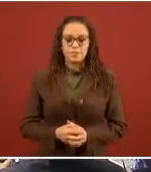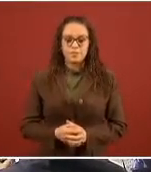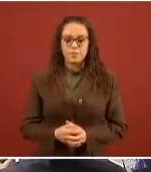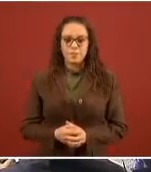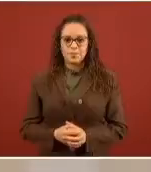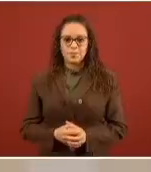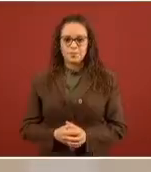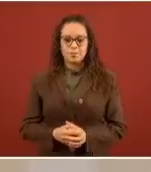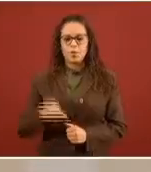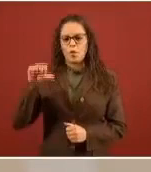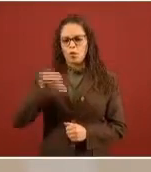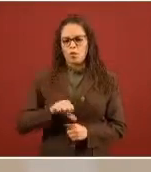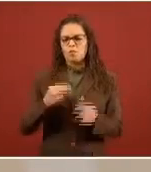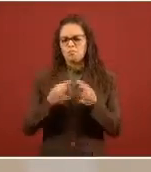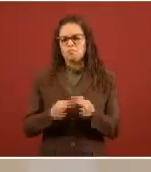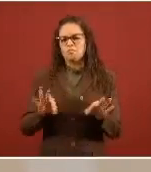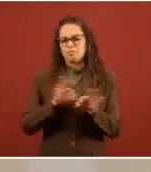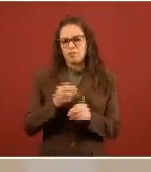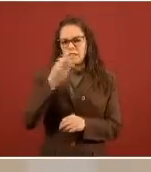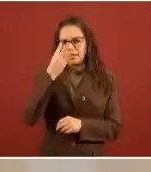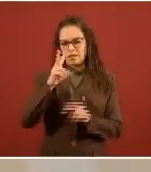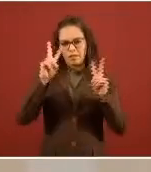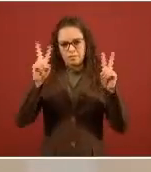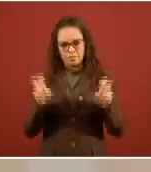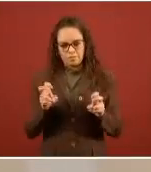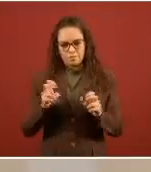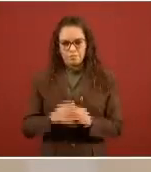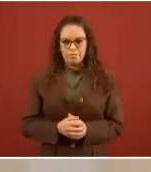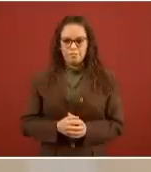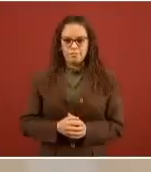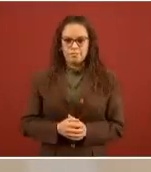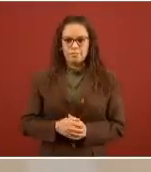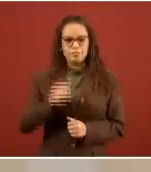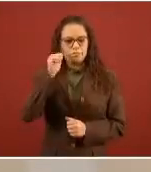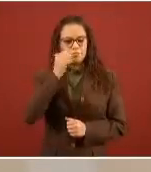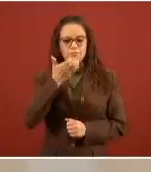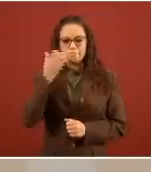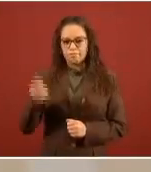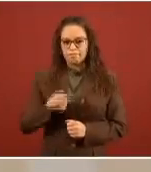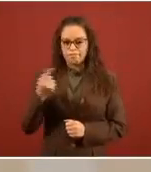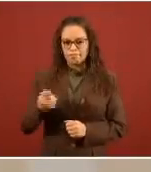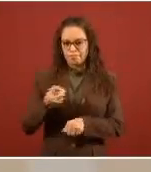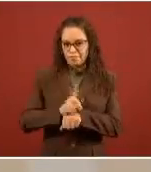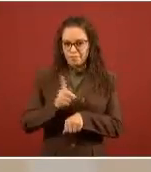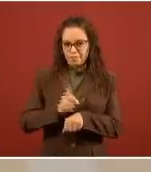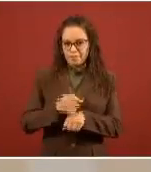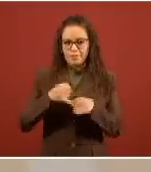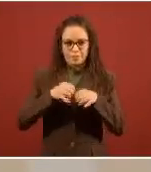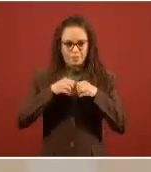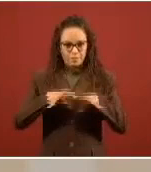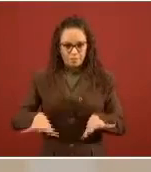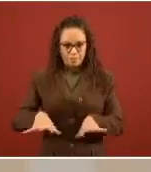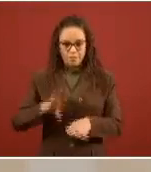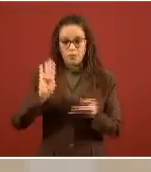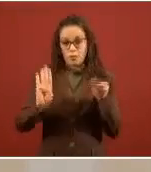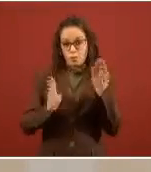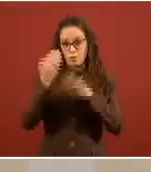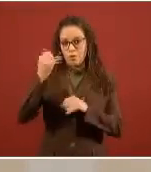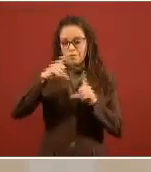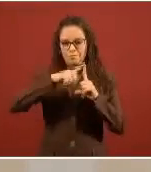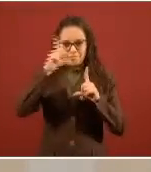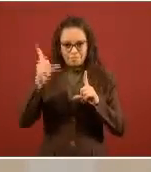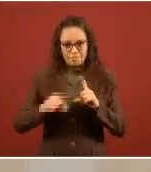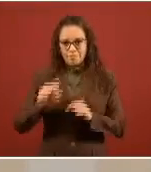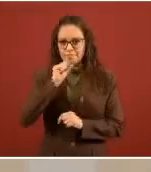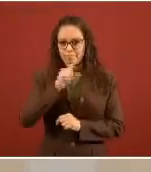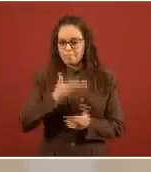tratar tres temas: el informe técnico diario sobre la situación epidemiológica del mundo y de México, que lo